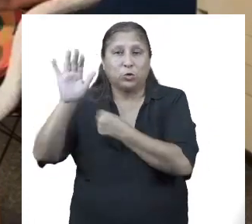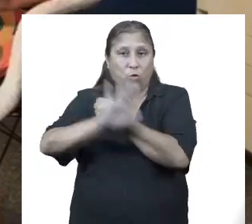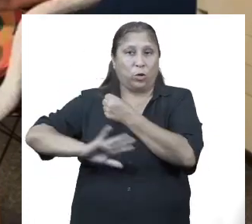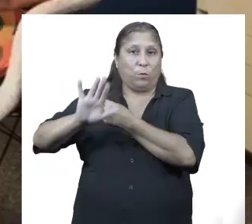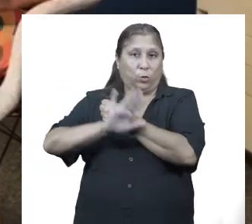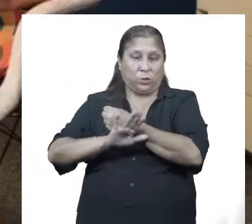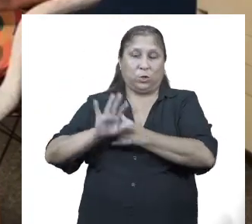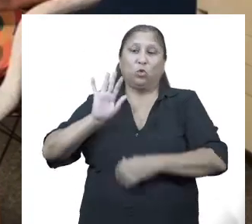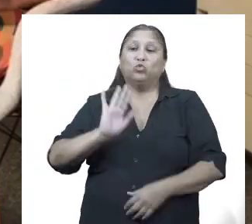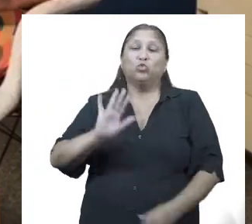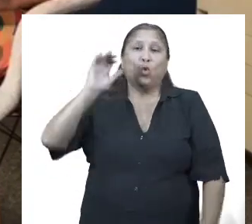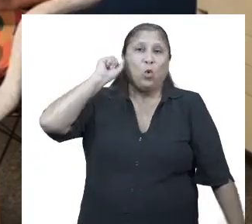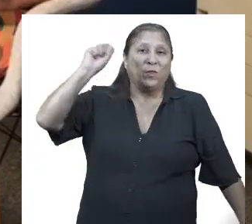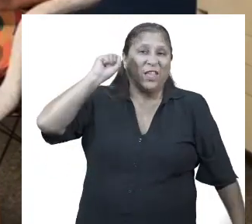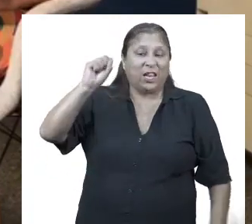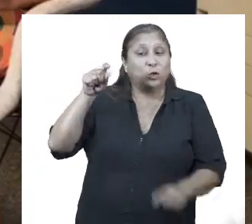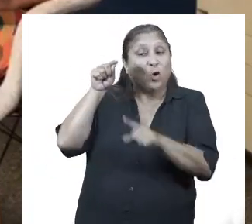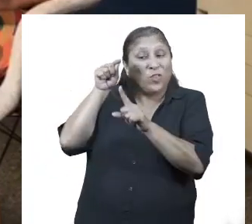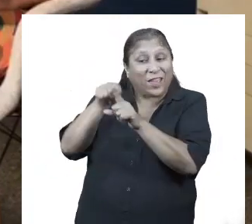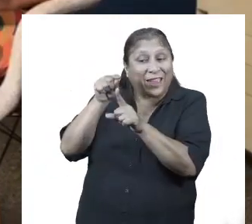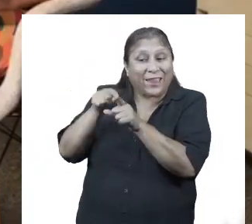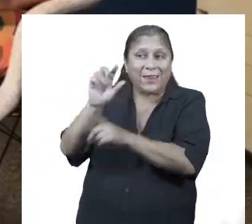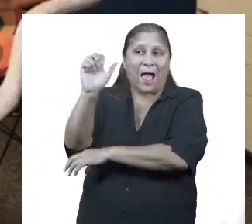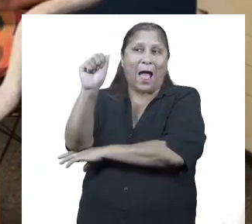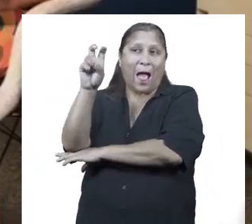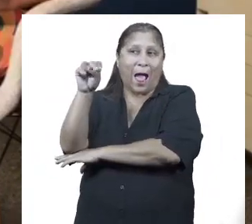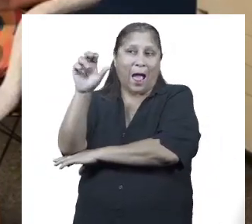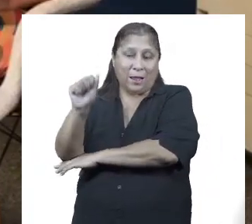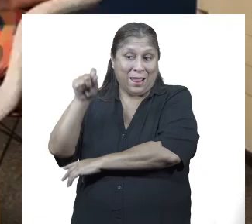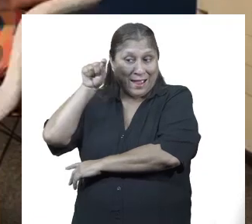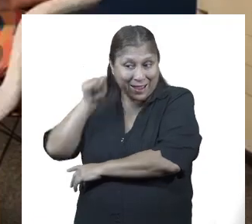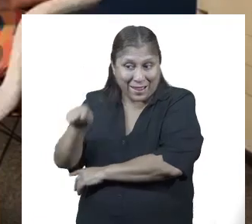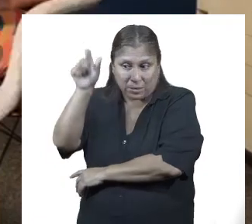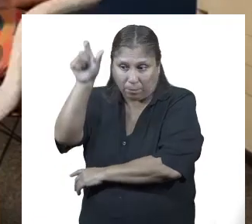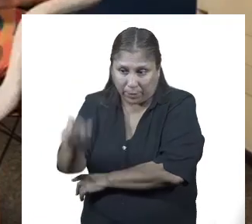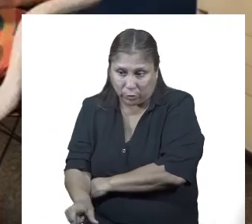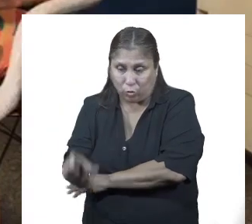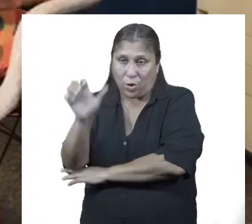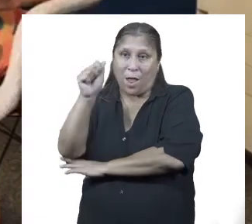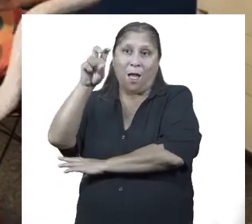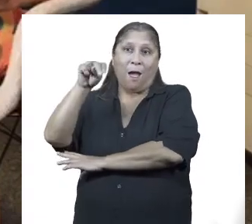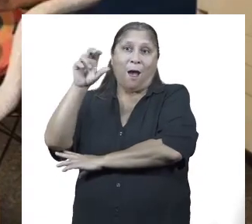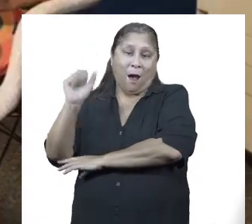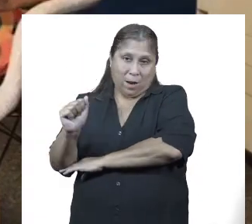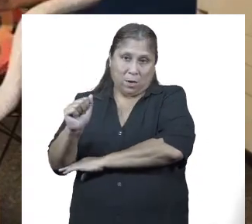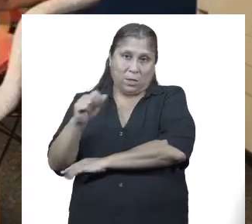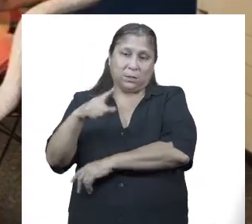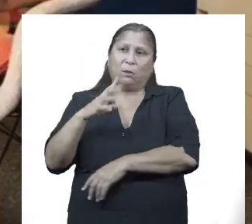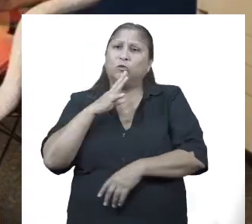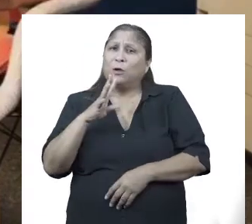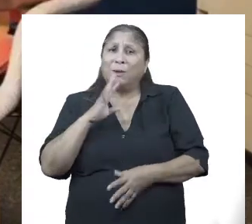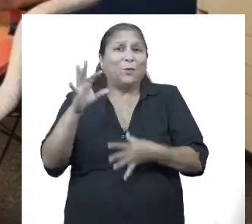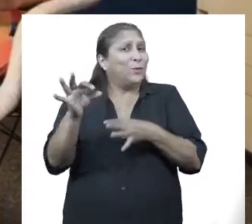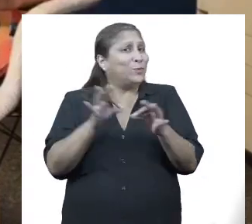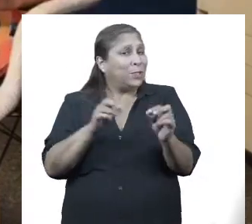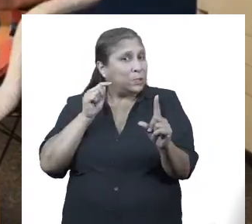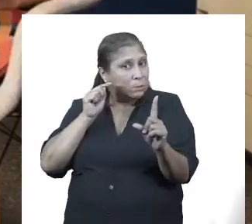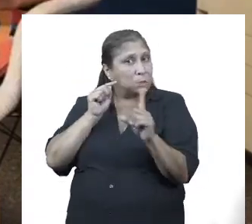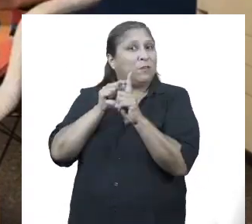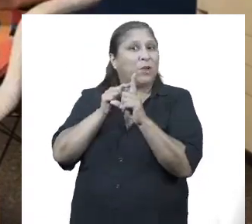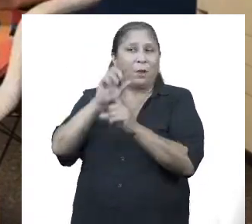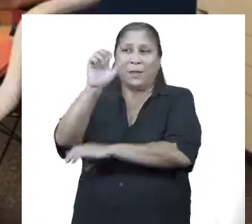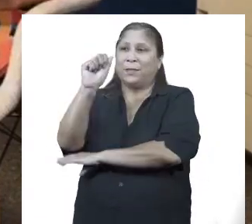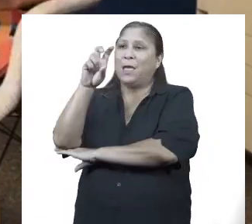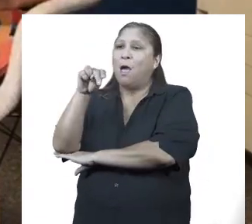es una tutela de derechos de Ana. Una sola persona. Exactamente. Nosotros claro, ahora estamos hablando, digamos, en un caso con nombre y